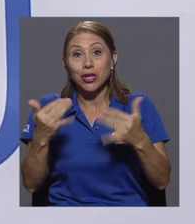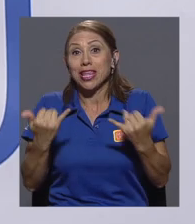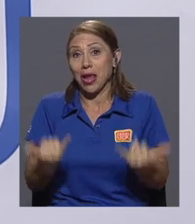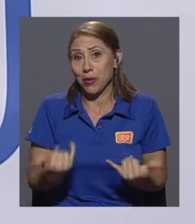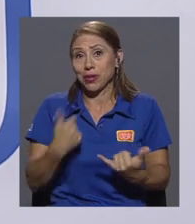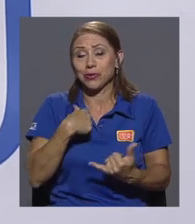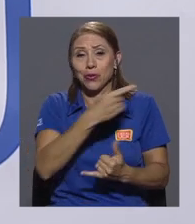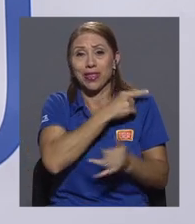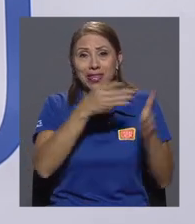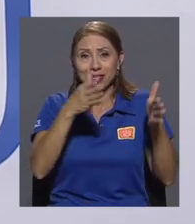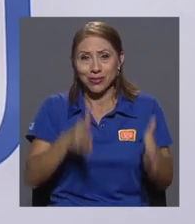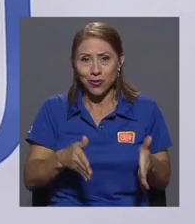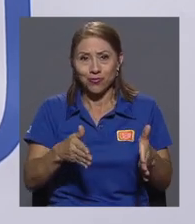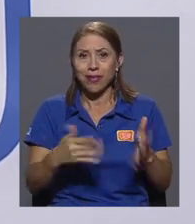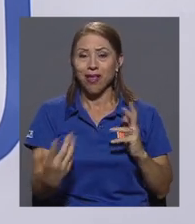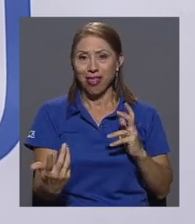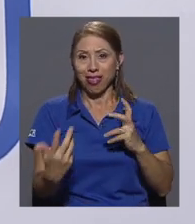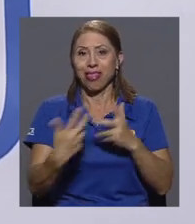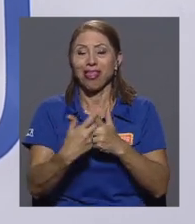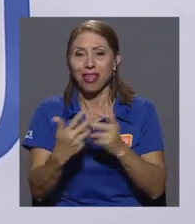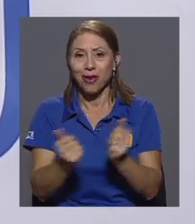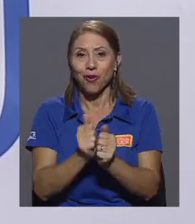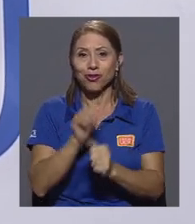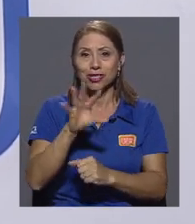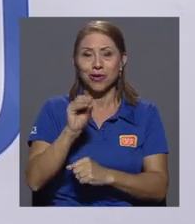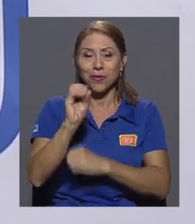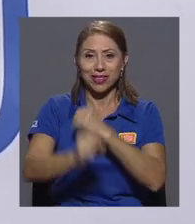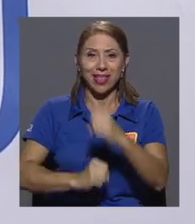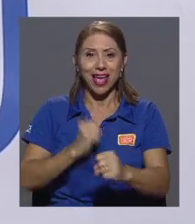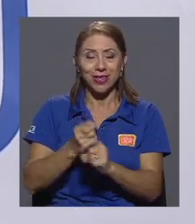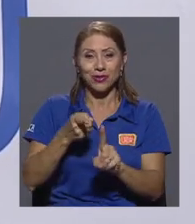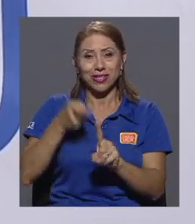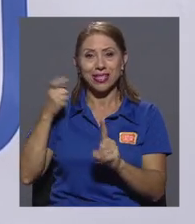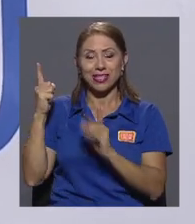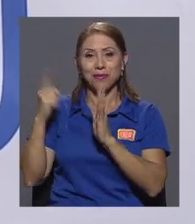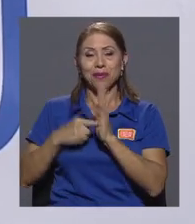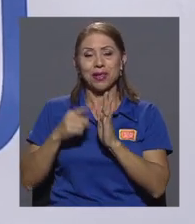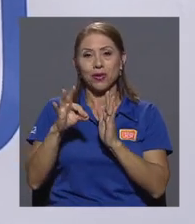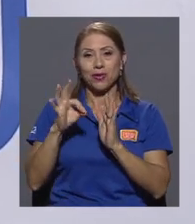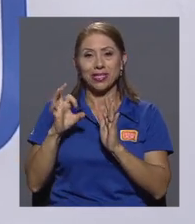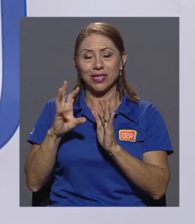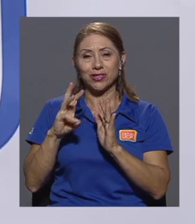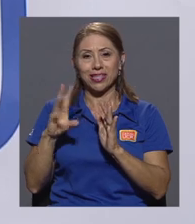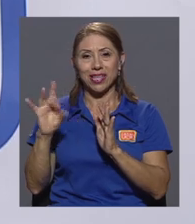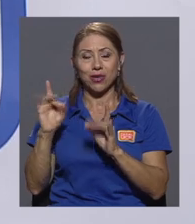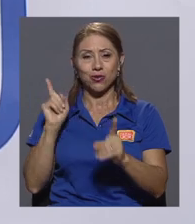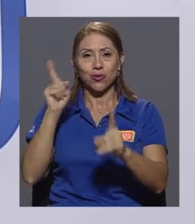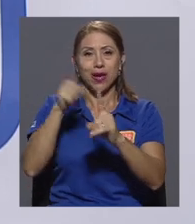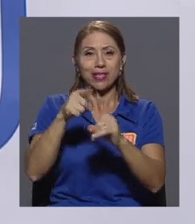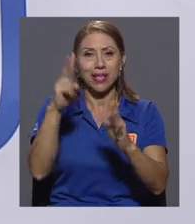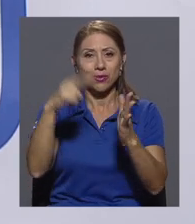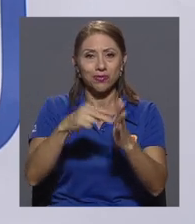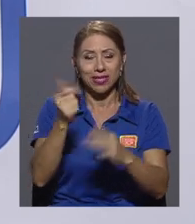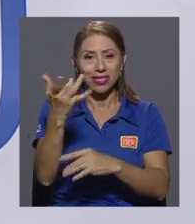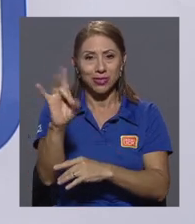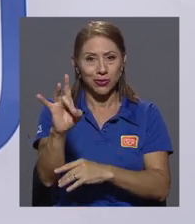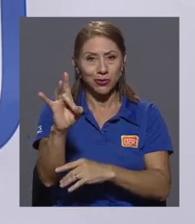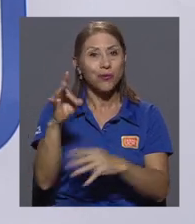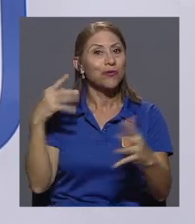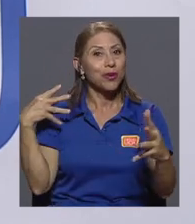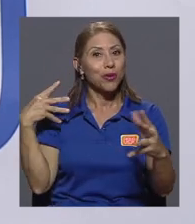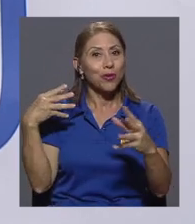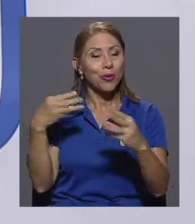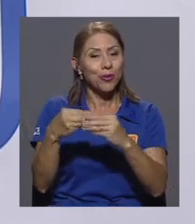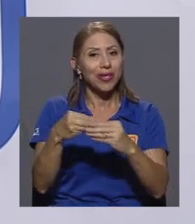en la dirección que coincide con los 50 años de 1968 a 1902 1.018 verdad estos 50